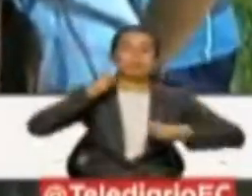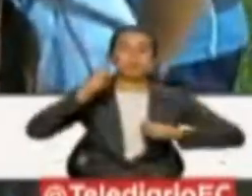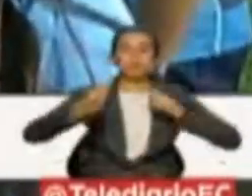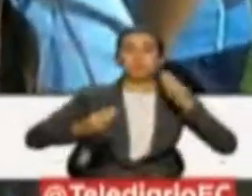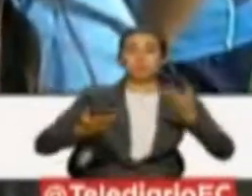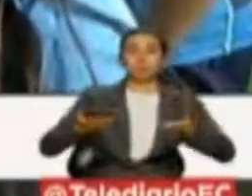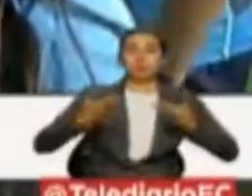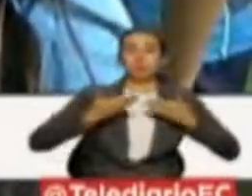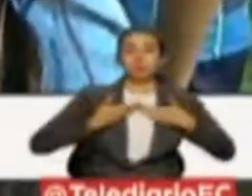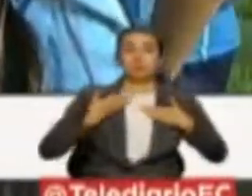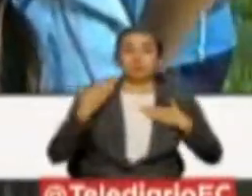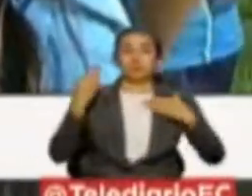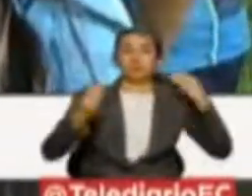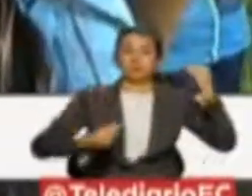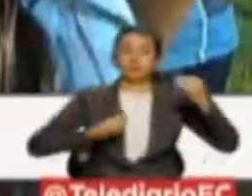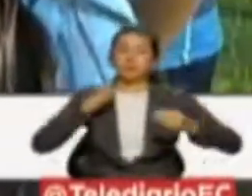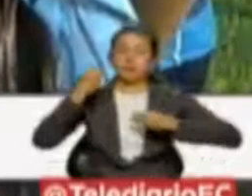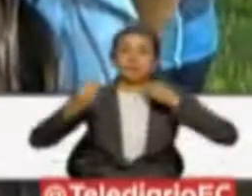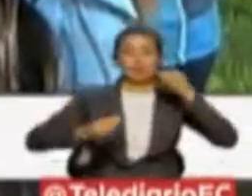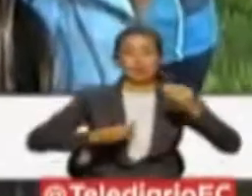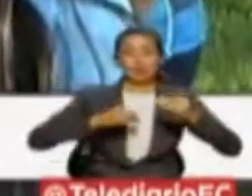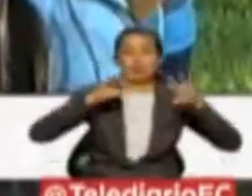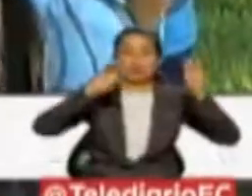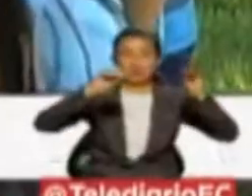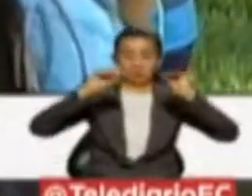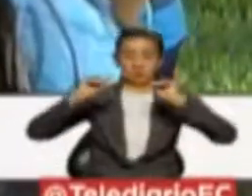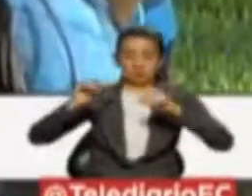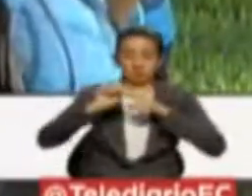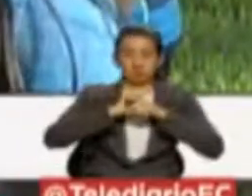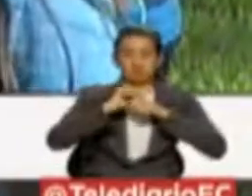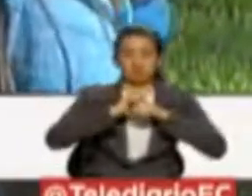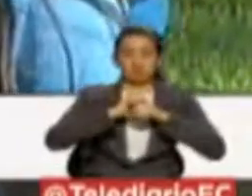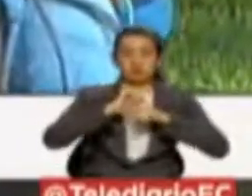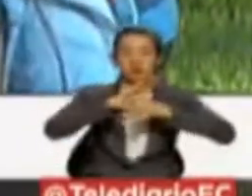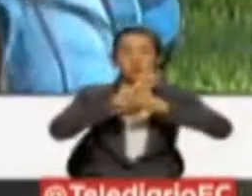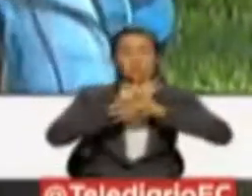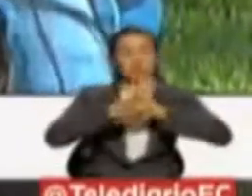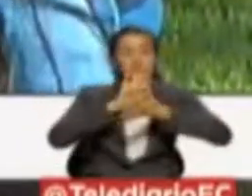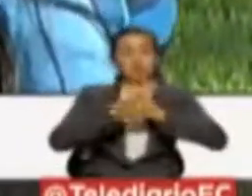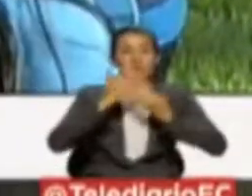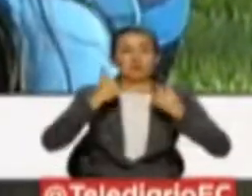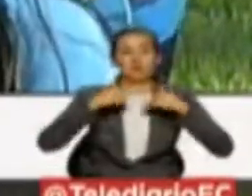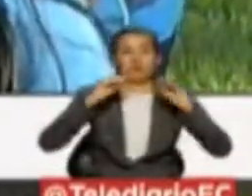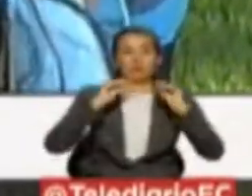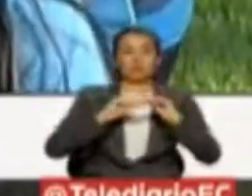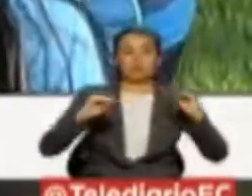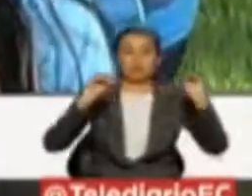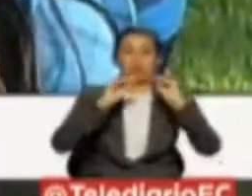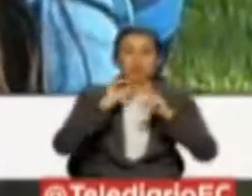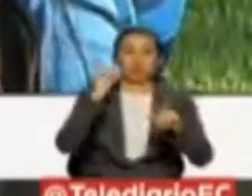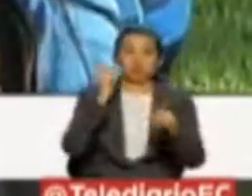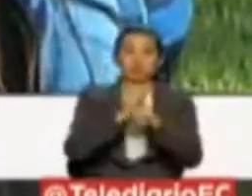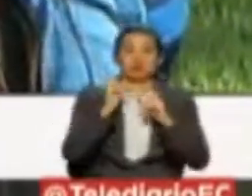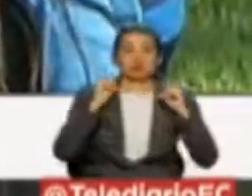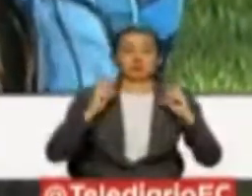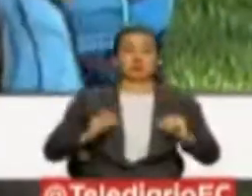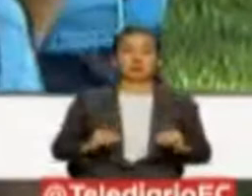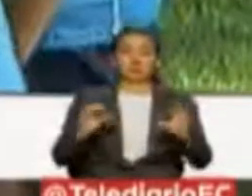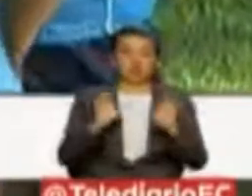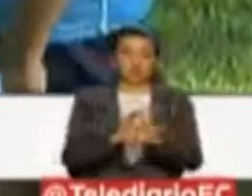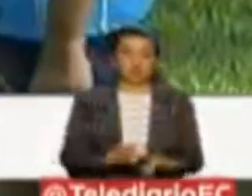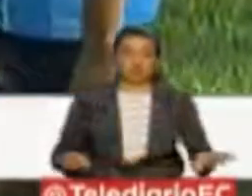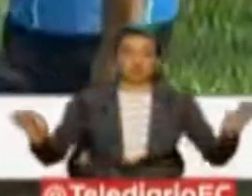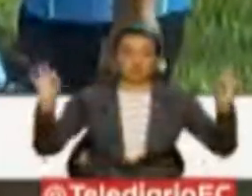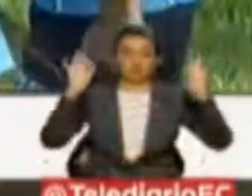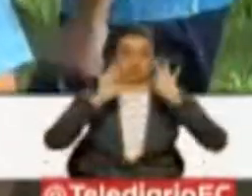me da mucha felicidad entrenar, me relajo. y es bueno para la salud. Y es muy